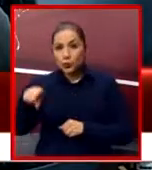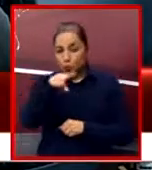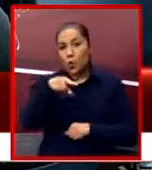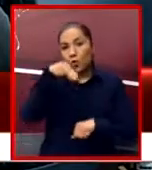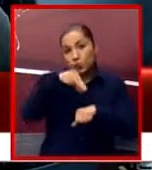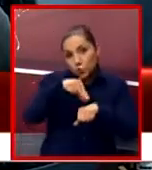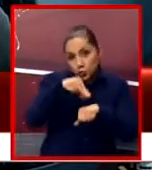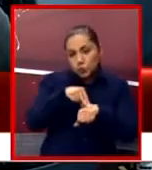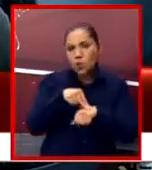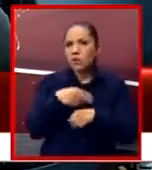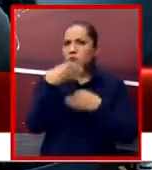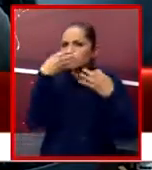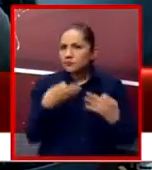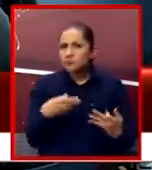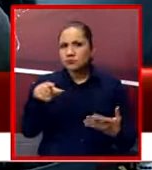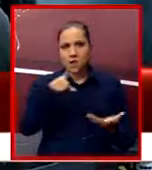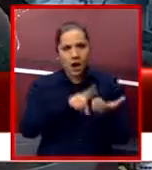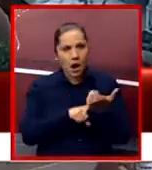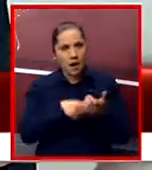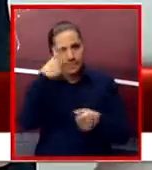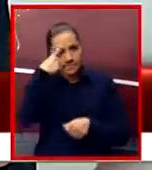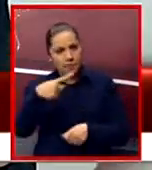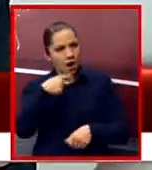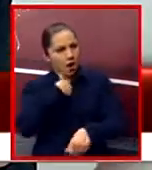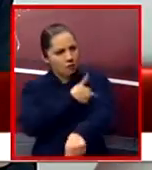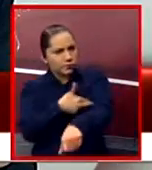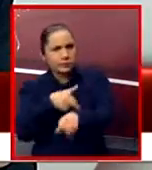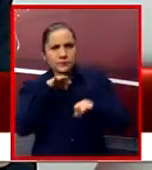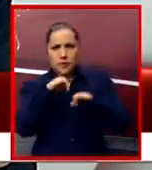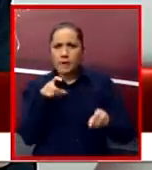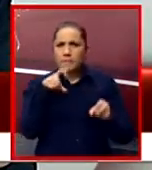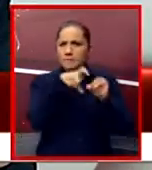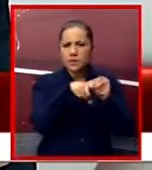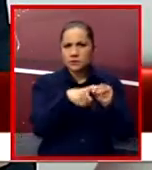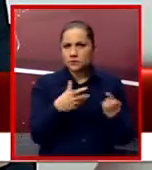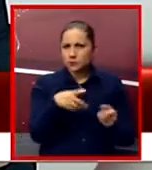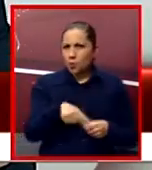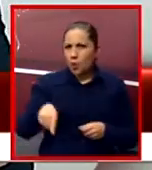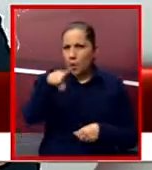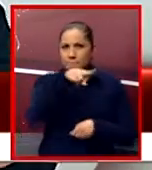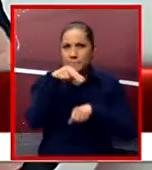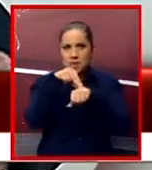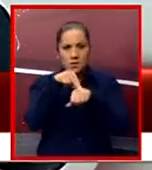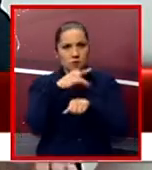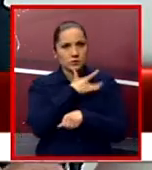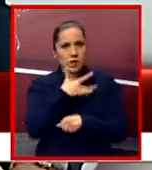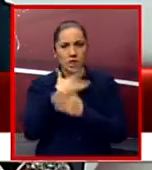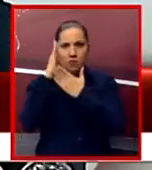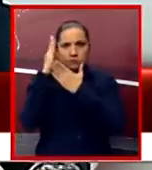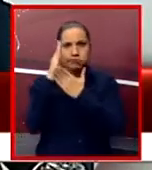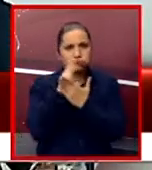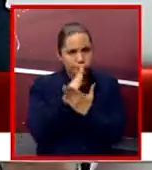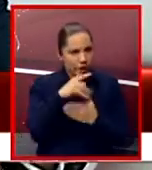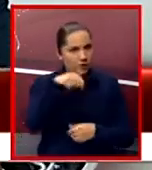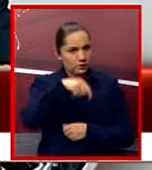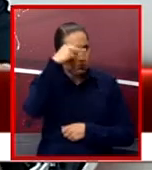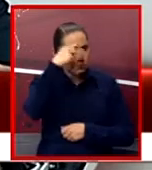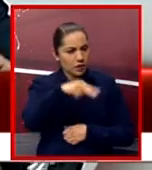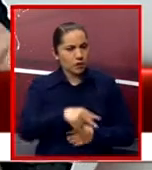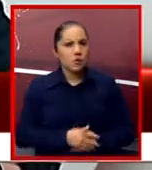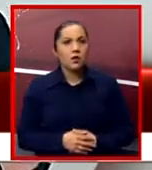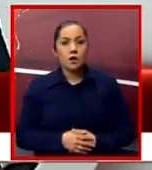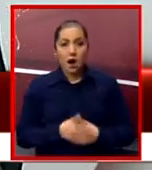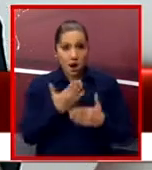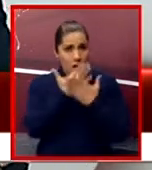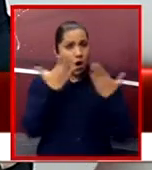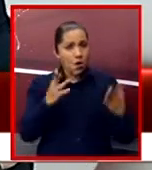médicos. Hay un déficit de médicos importantes en el país y